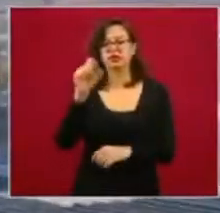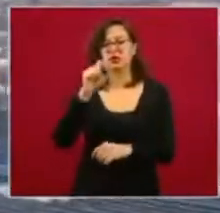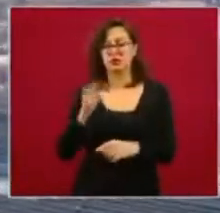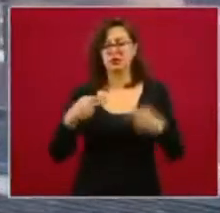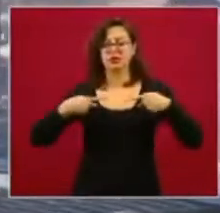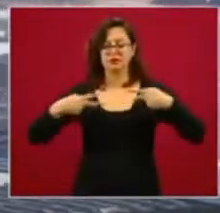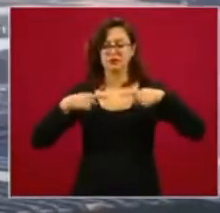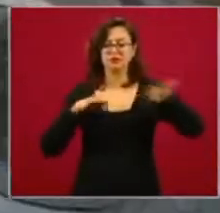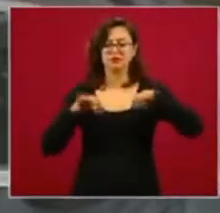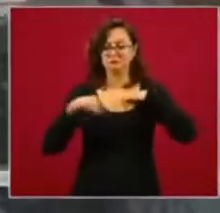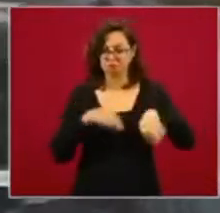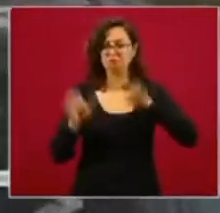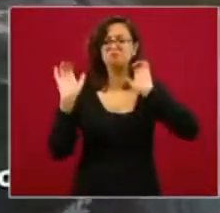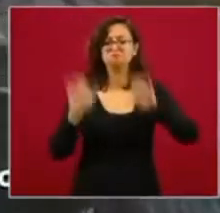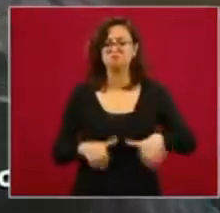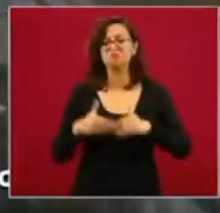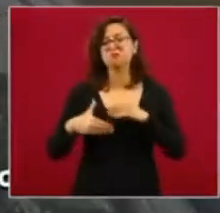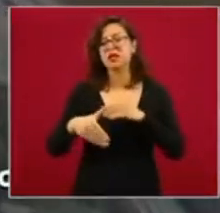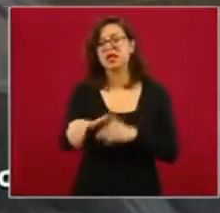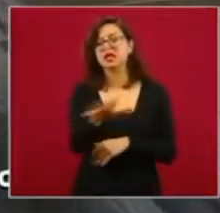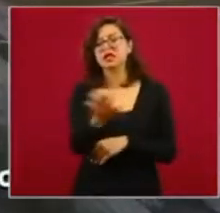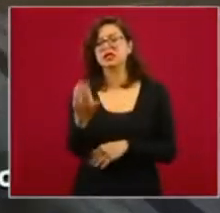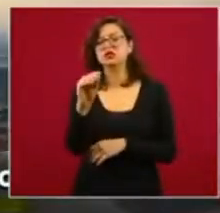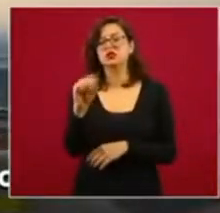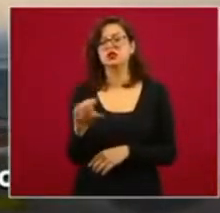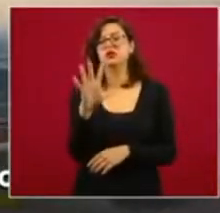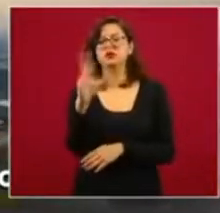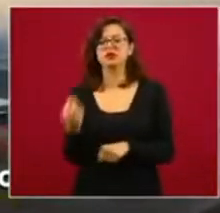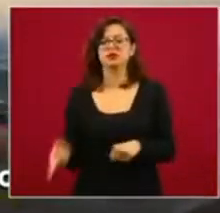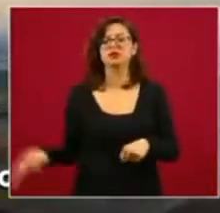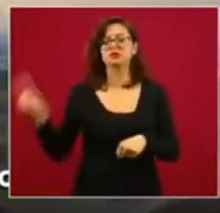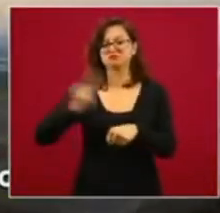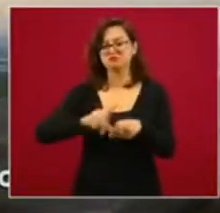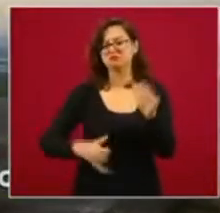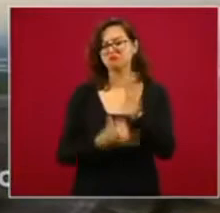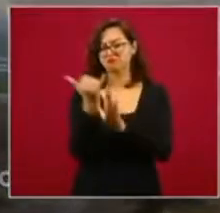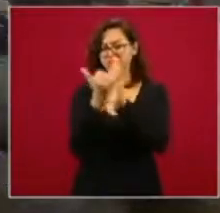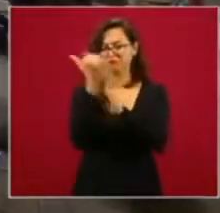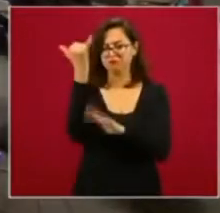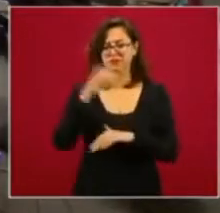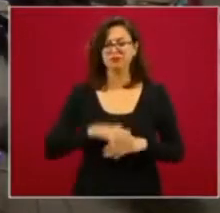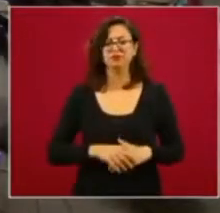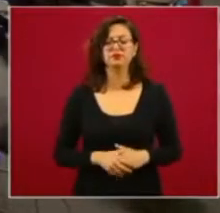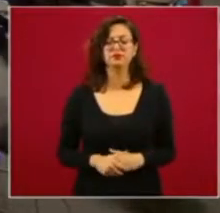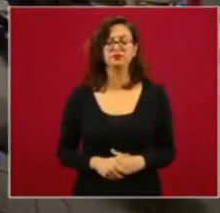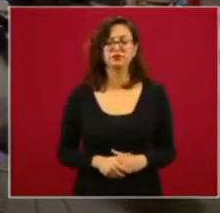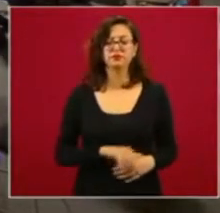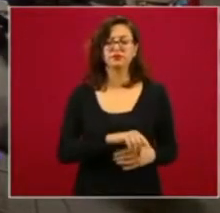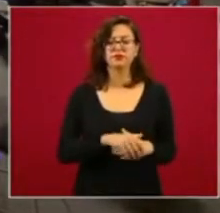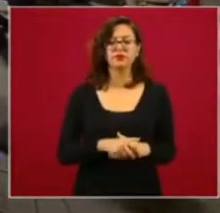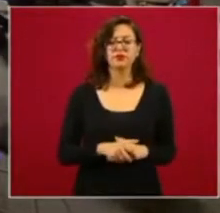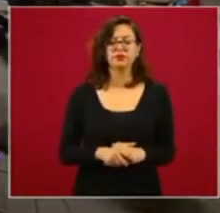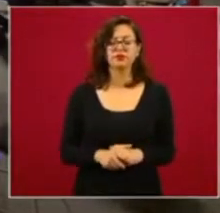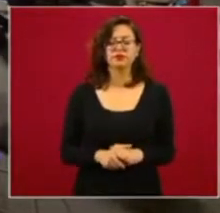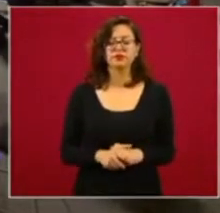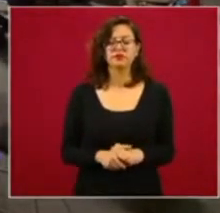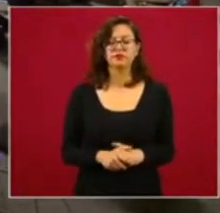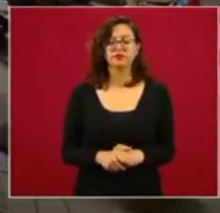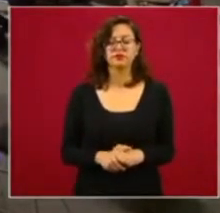34.620 empleos civiles. Faltan 595 días de construcción. Gobierno de